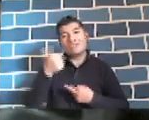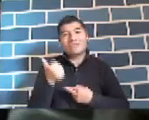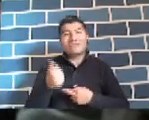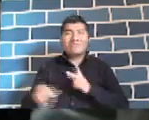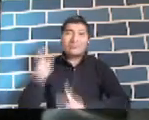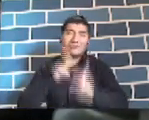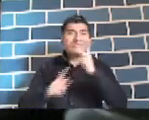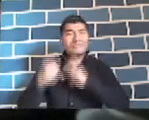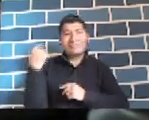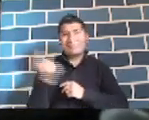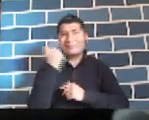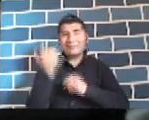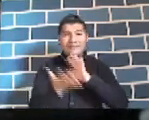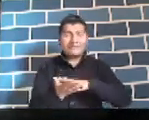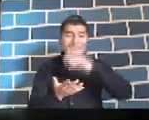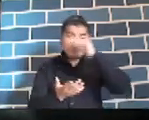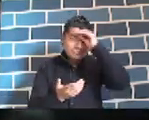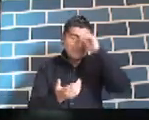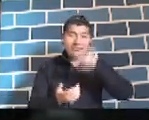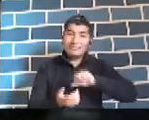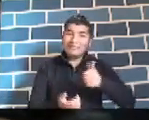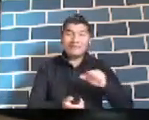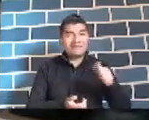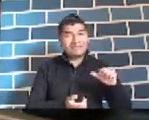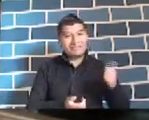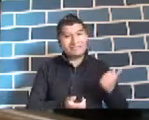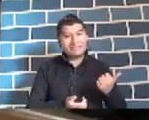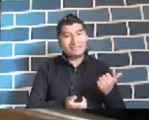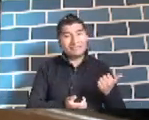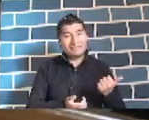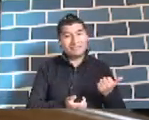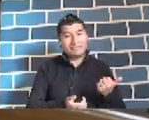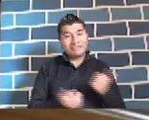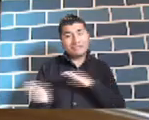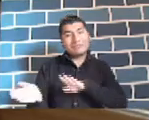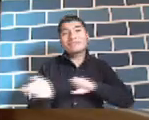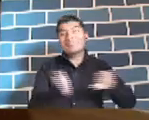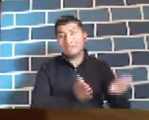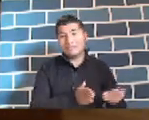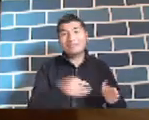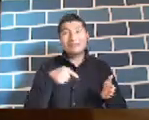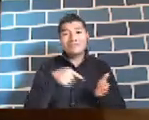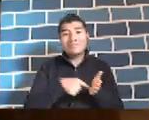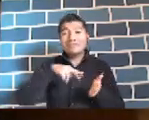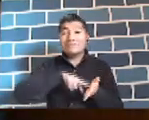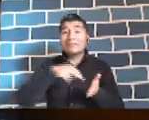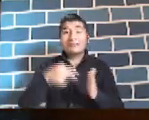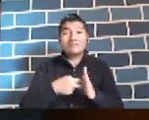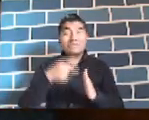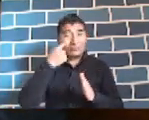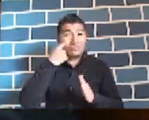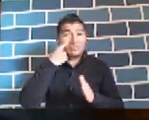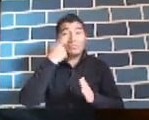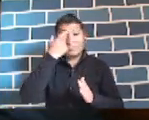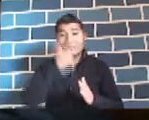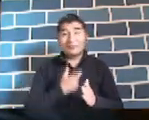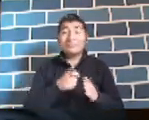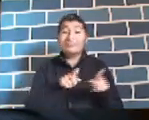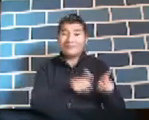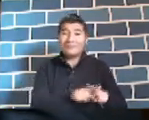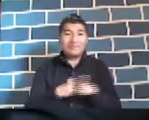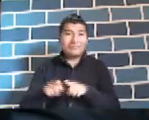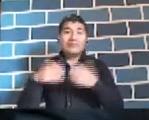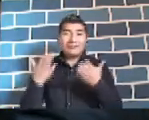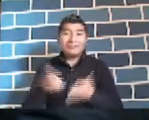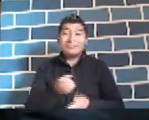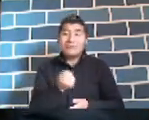siempre estar aprendiendo del otro por otro lado significa reconocer que también hay